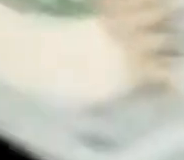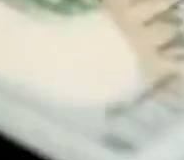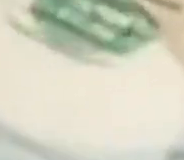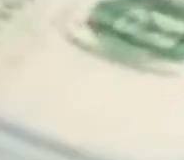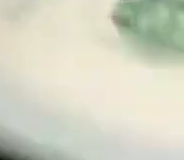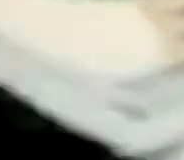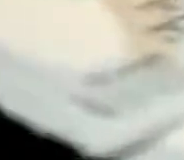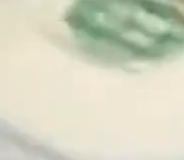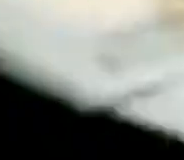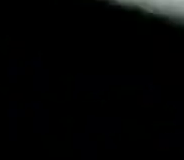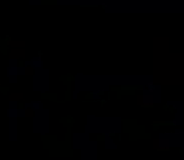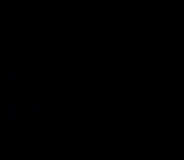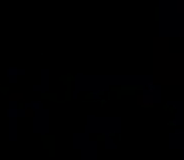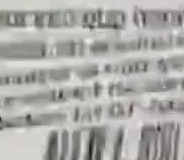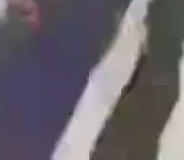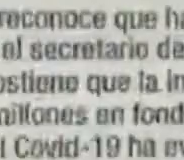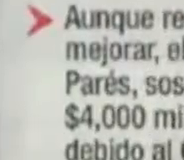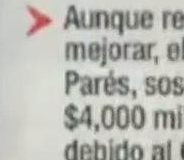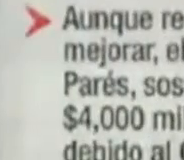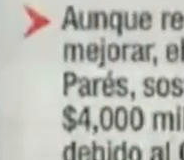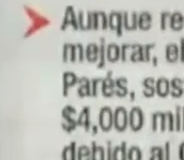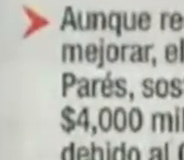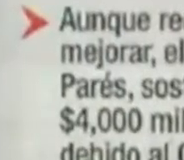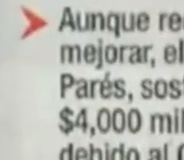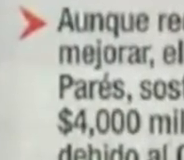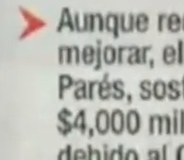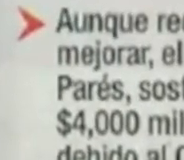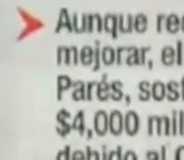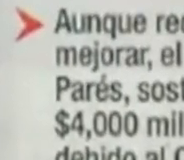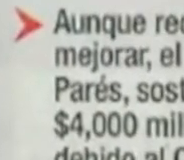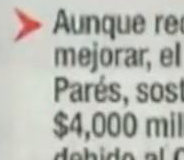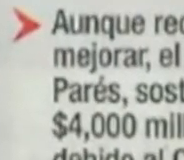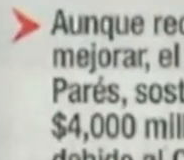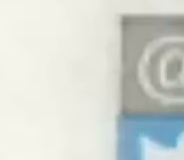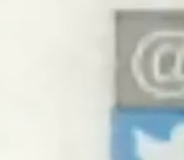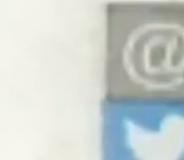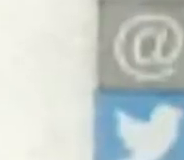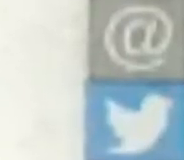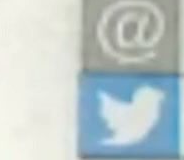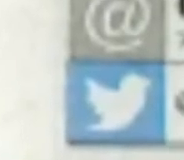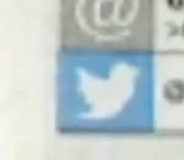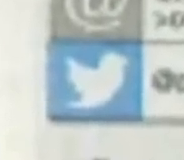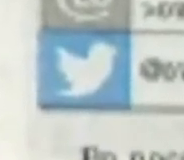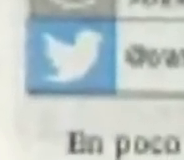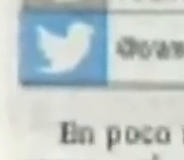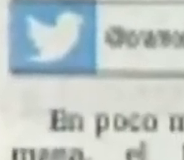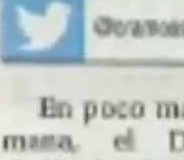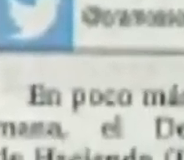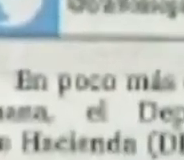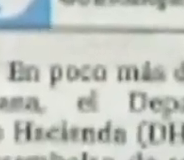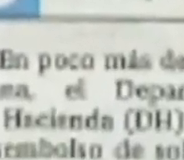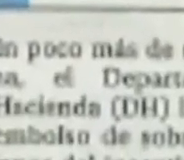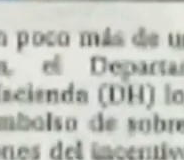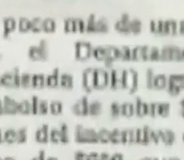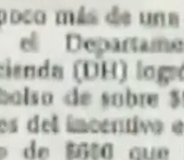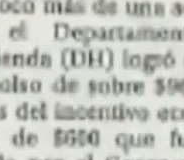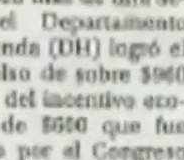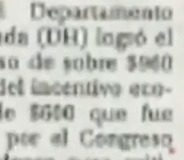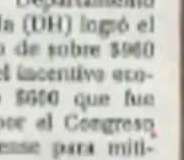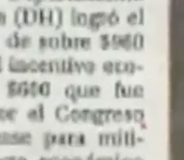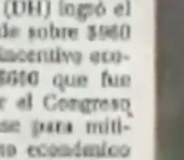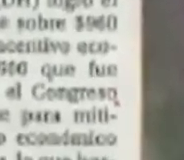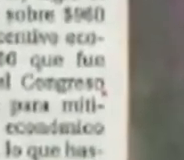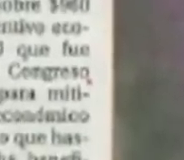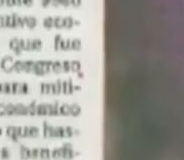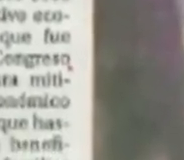distribución del primer pago de impacto económico, SURI fue clave para que en tiempo récord se realizaran los primeros desembolsos y